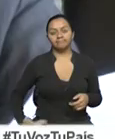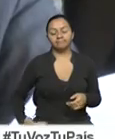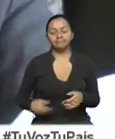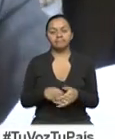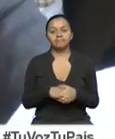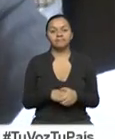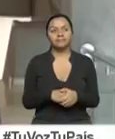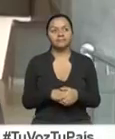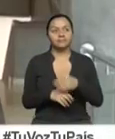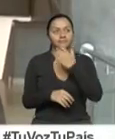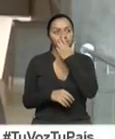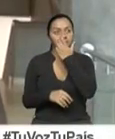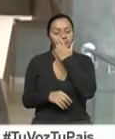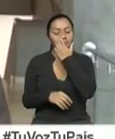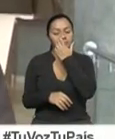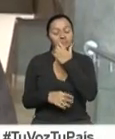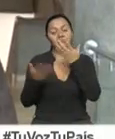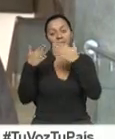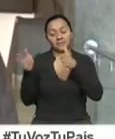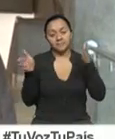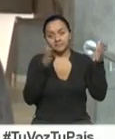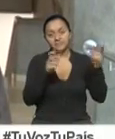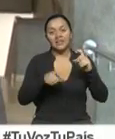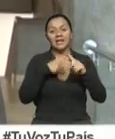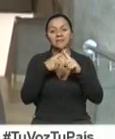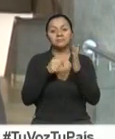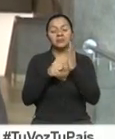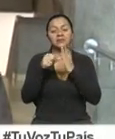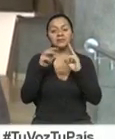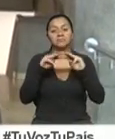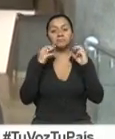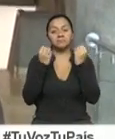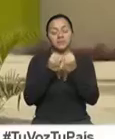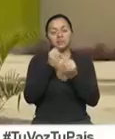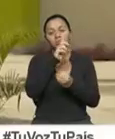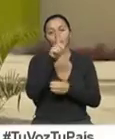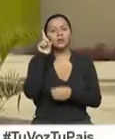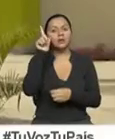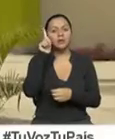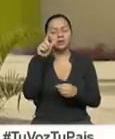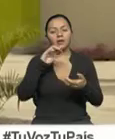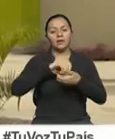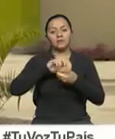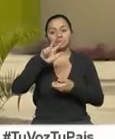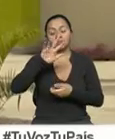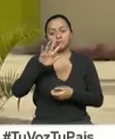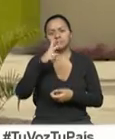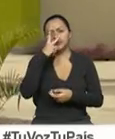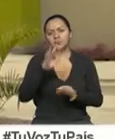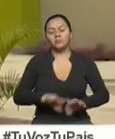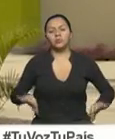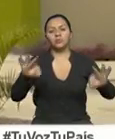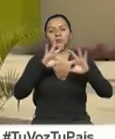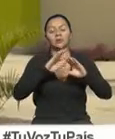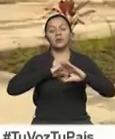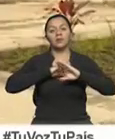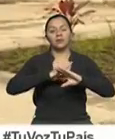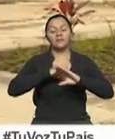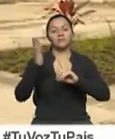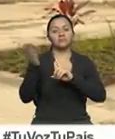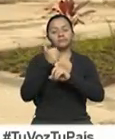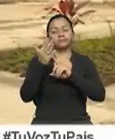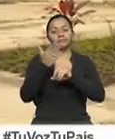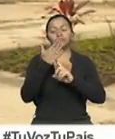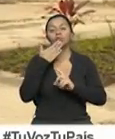República. Por su parte, la exministra y militante de País, Betty Tola, resaltó la importancia de la defensa de los logros que